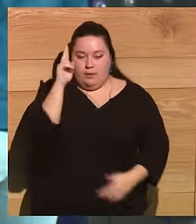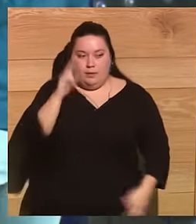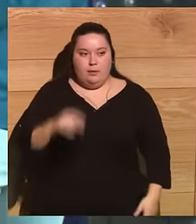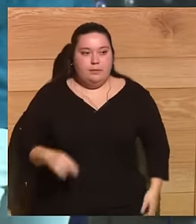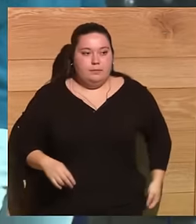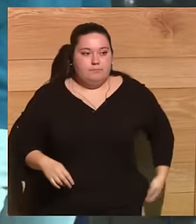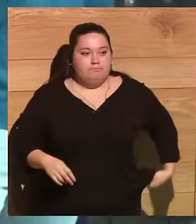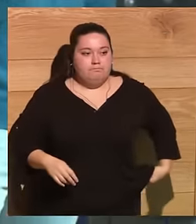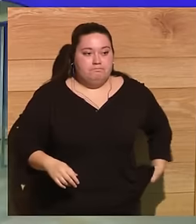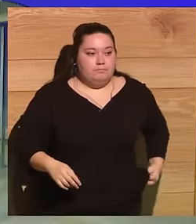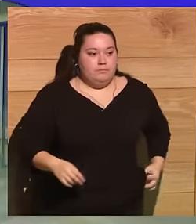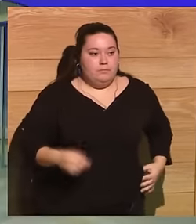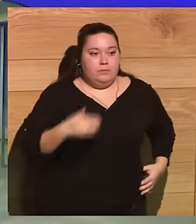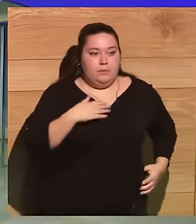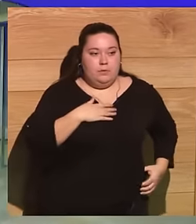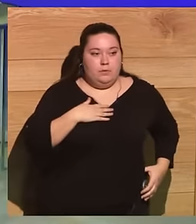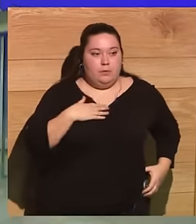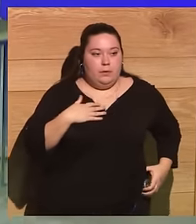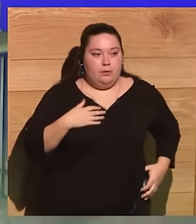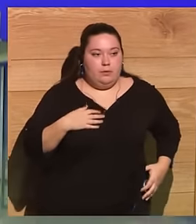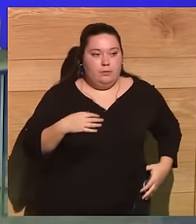Madrid.